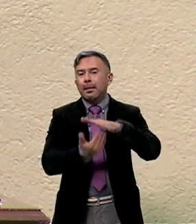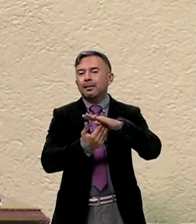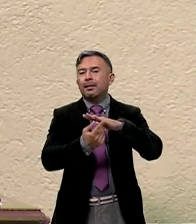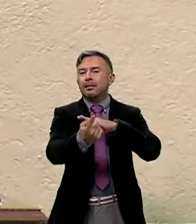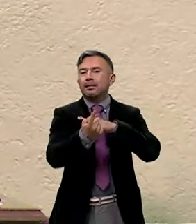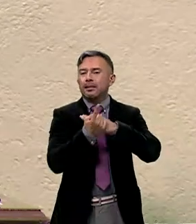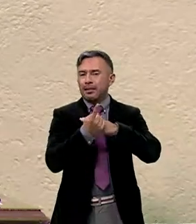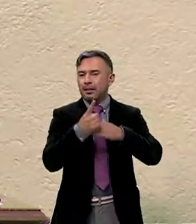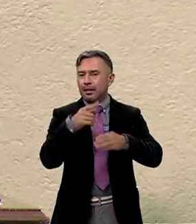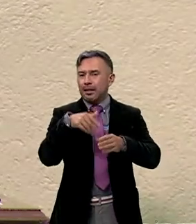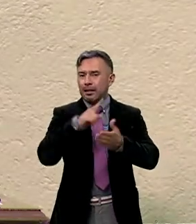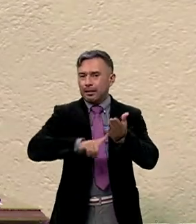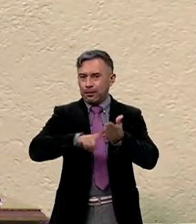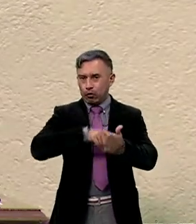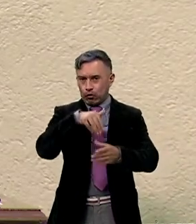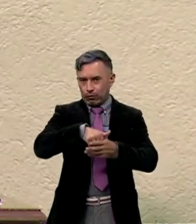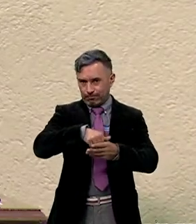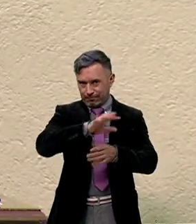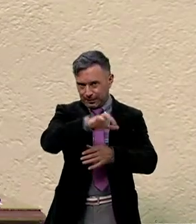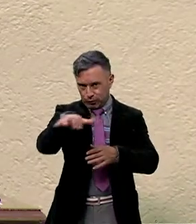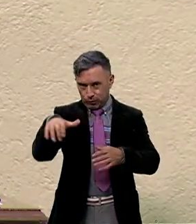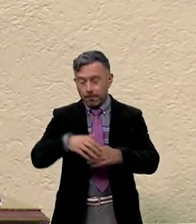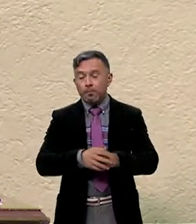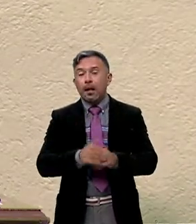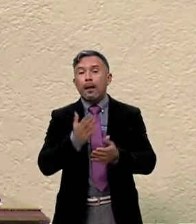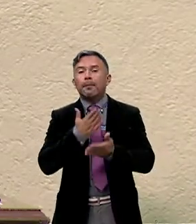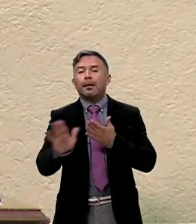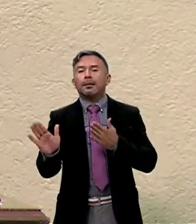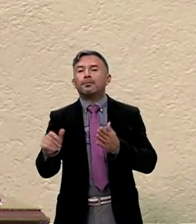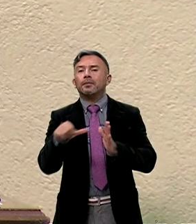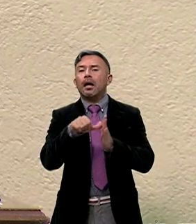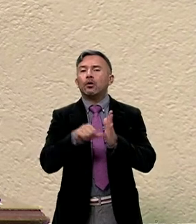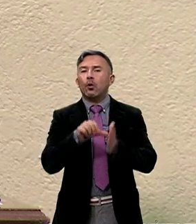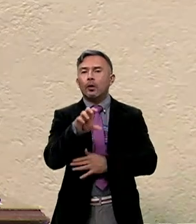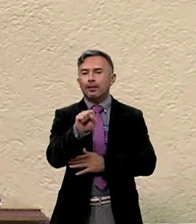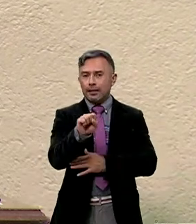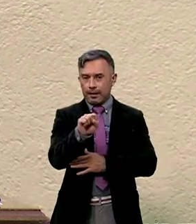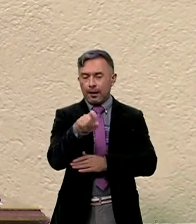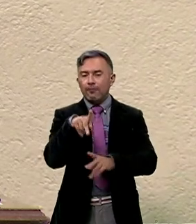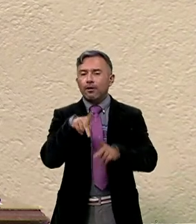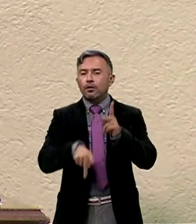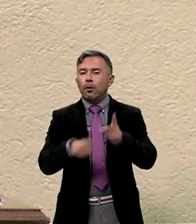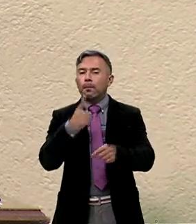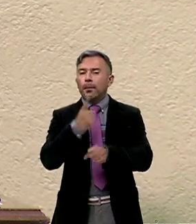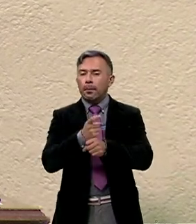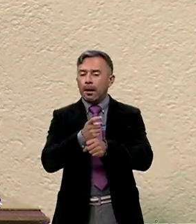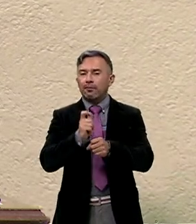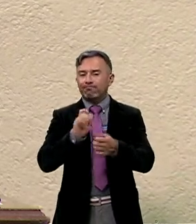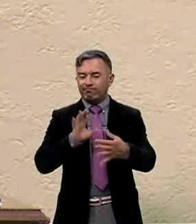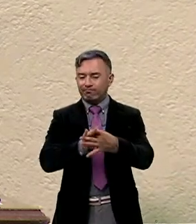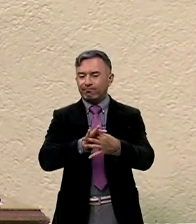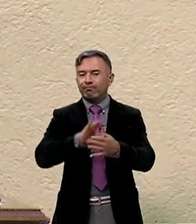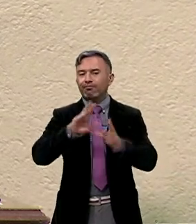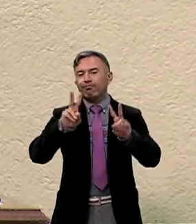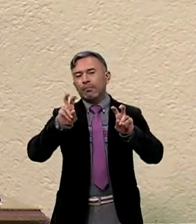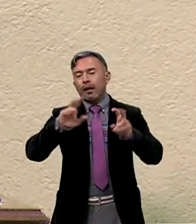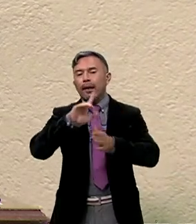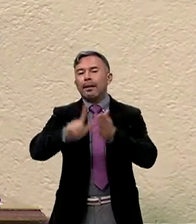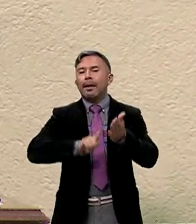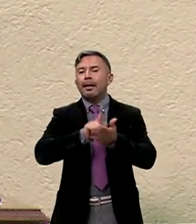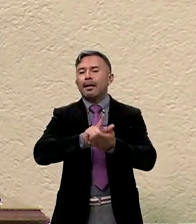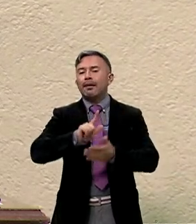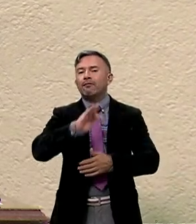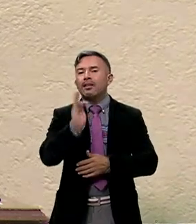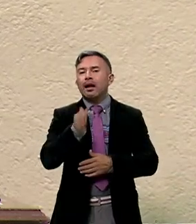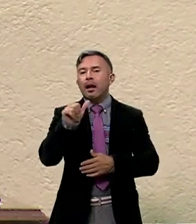el distrito por su parte el artículo 60 fracción primera de la ley federal de consulta popular prevé que el